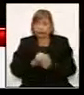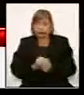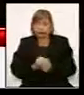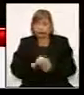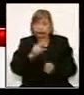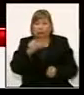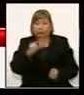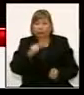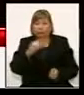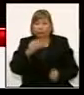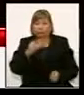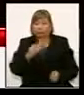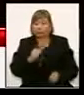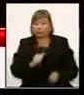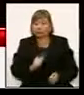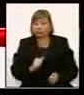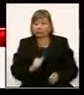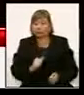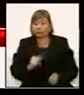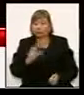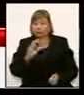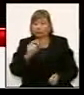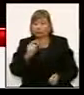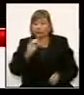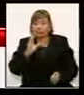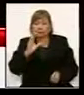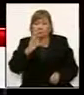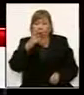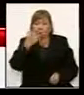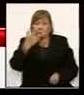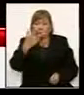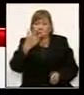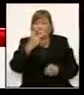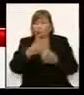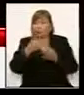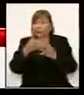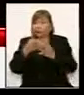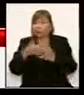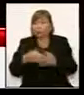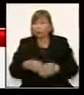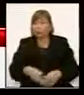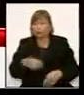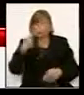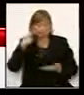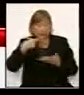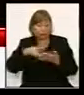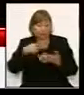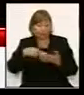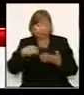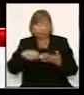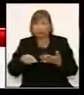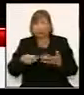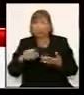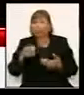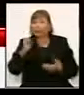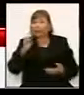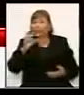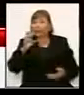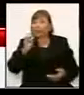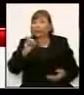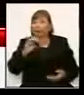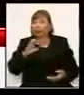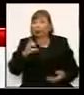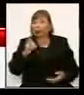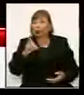zona, básicamente en Cantacallao hay tres intervenciones que se vienen realizando, tanto en la avenida Elmer Fosse, en la avenida